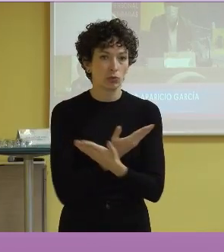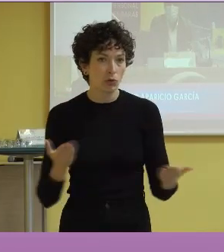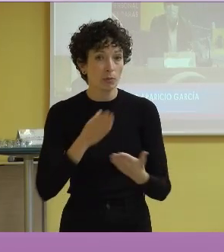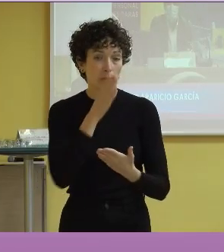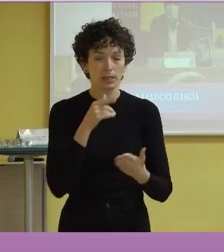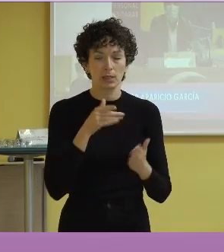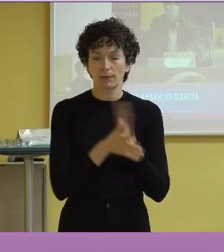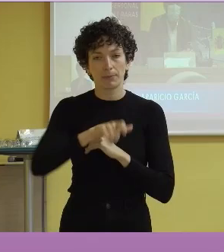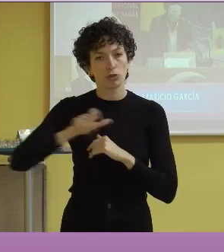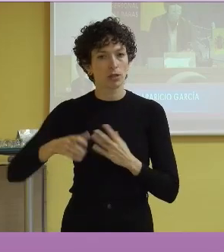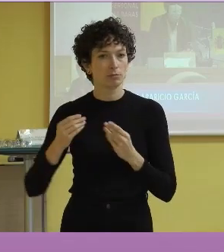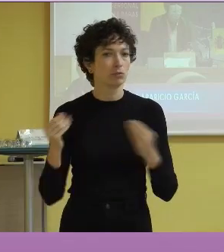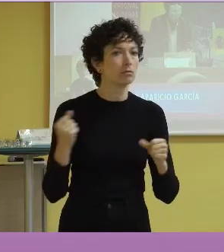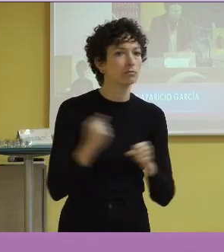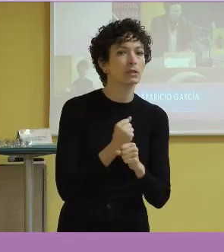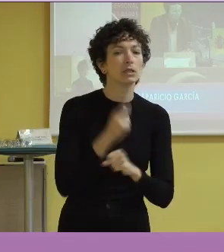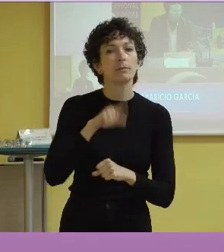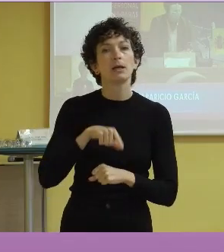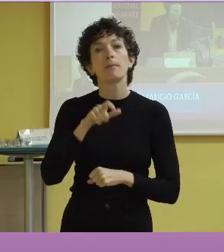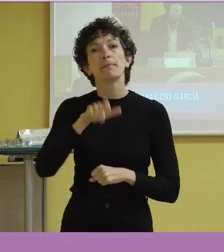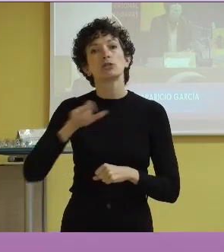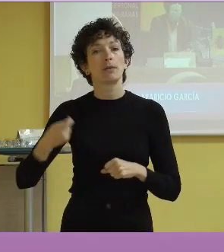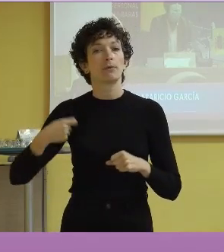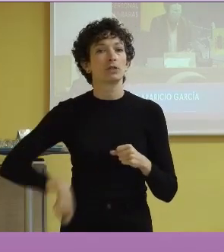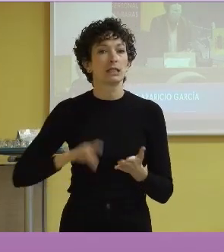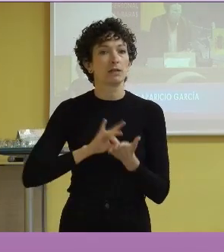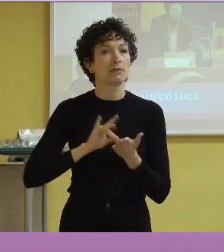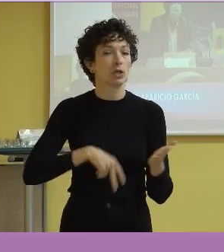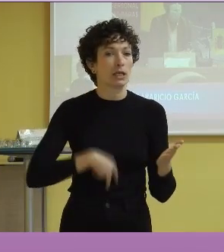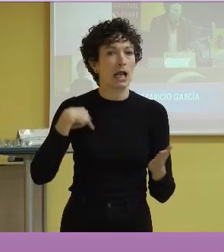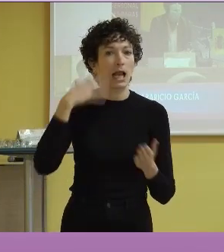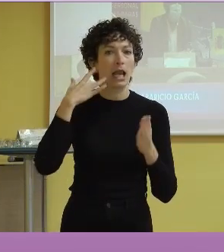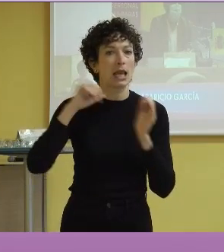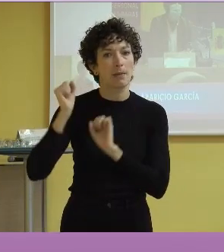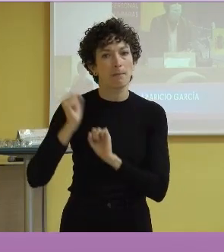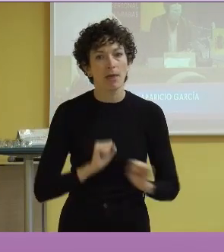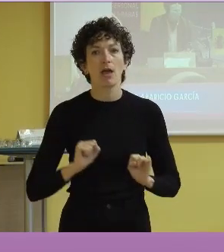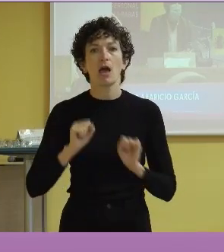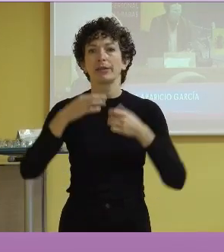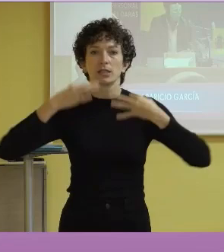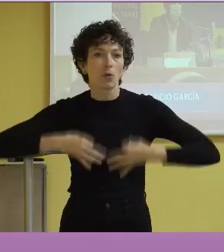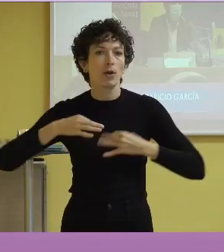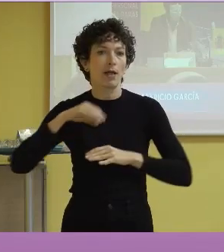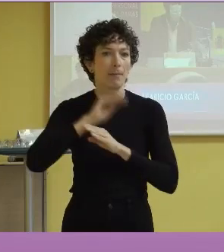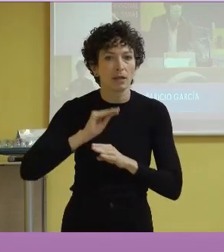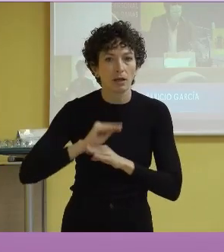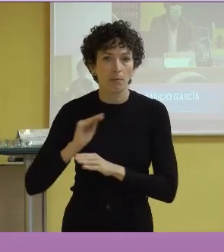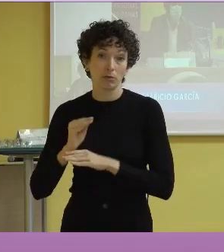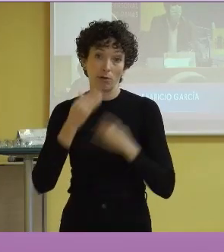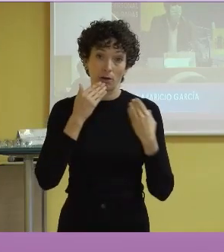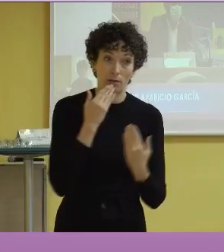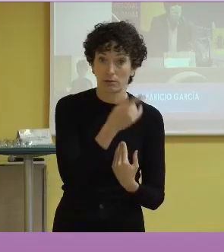toda la gente, también todos los profesionales de los servicios generales, de limpieza, de seguridad, de mantenimiento, que hacen posible que también